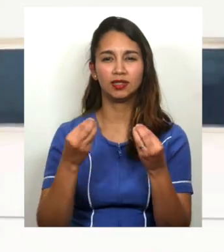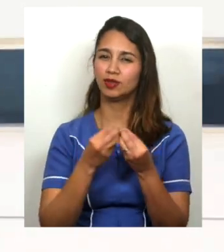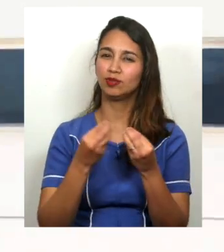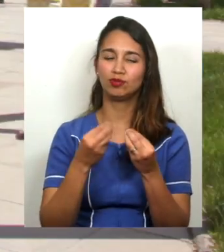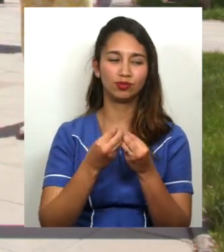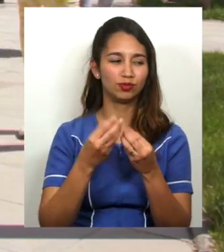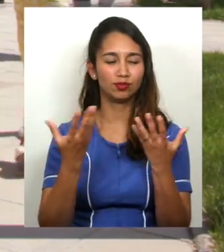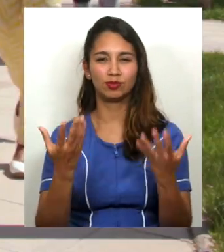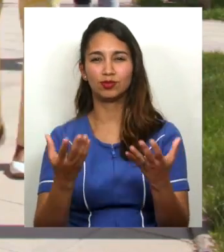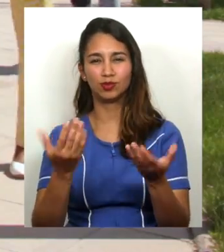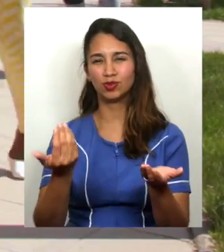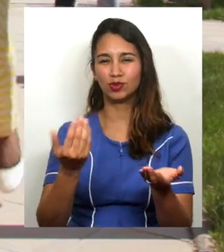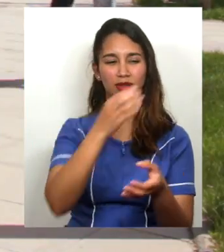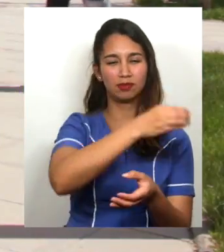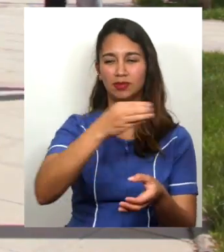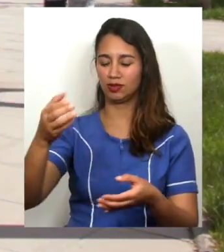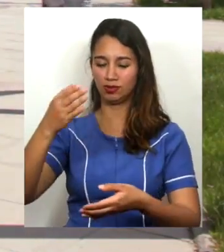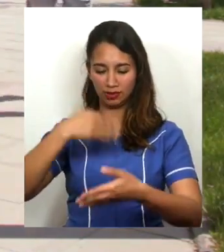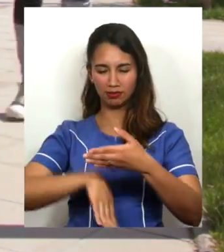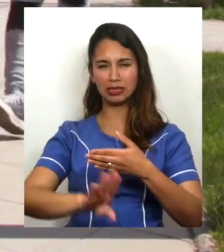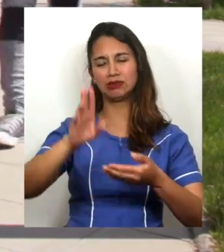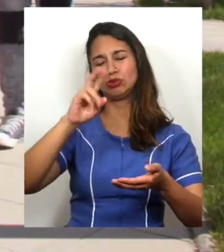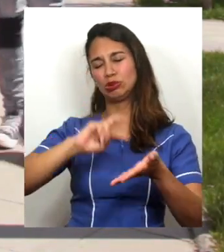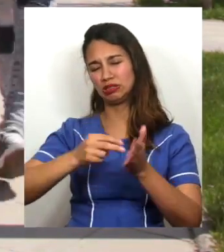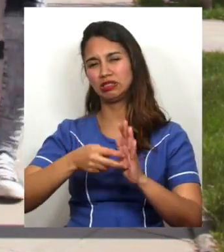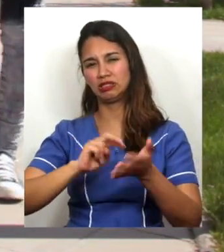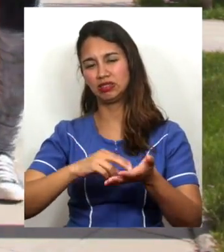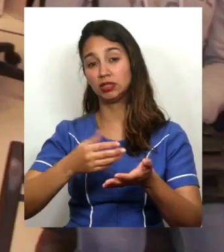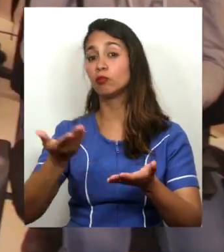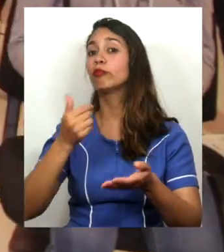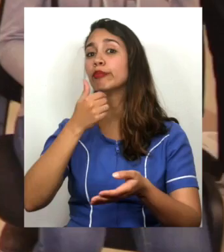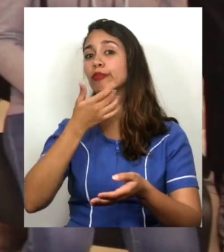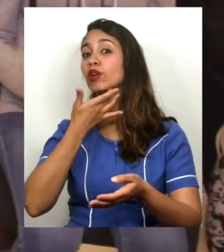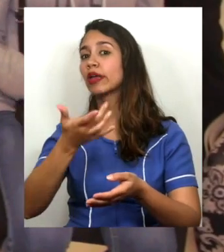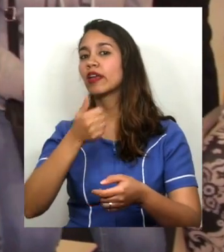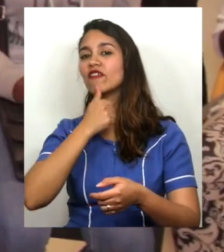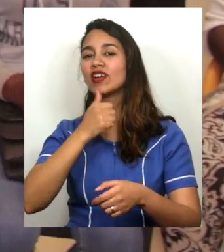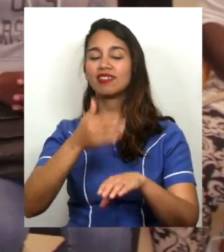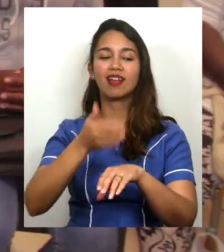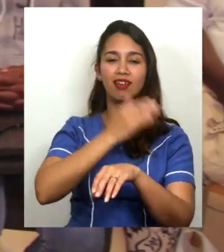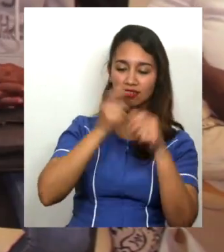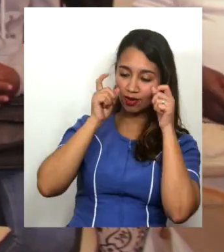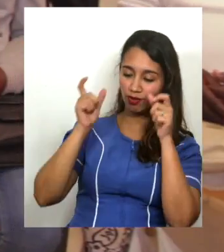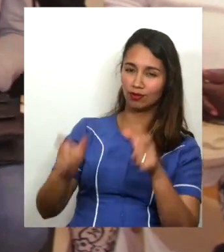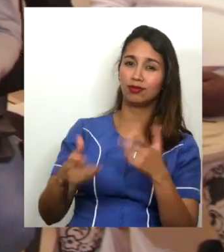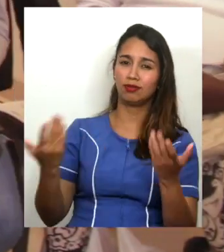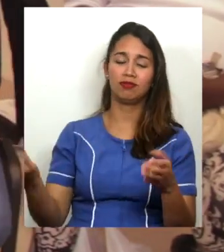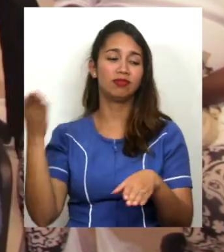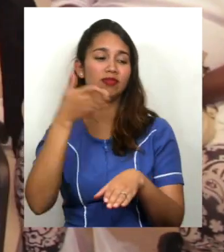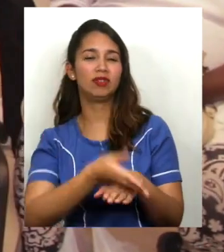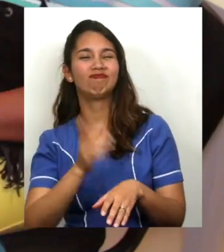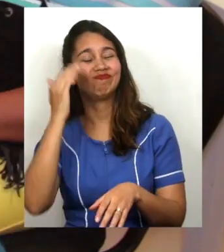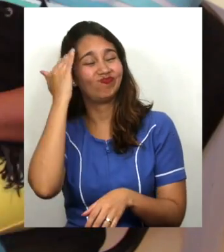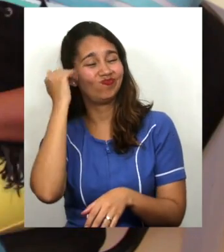Muchas haitianas llegan a la hora del parto con complicaciones. Esto se debe en su mayoría por la falta de la realización de controles previos a los que no asisten por